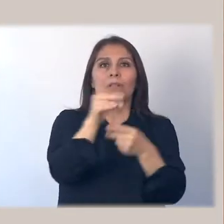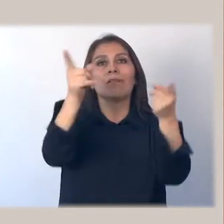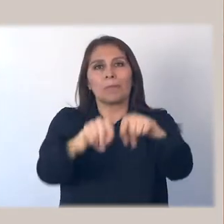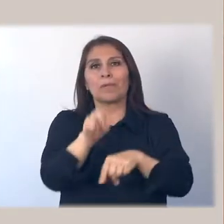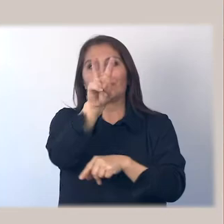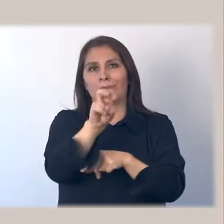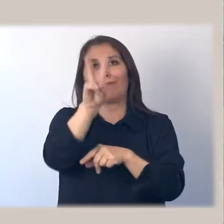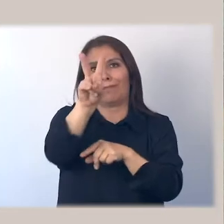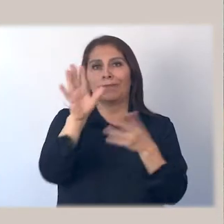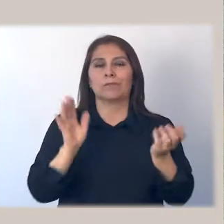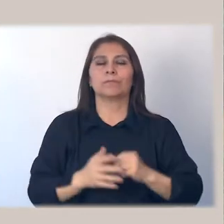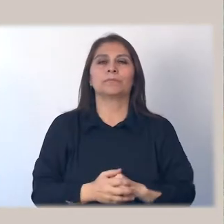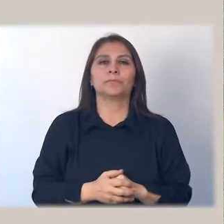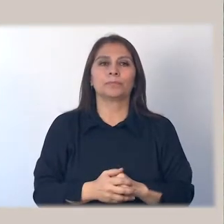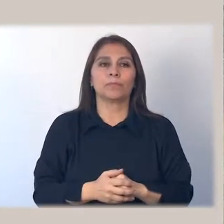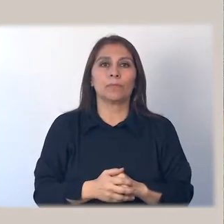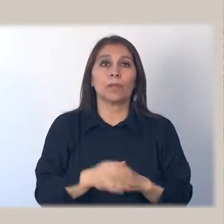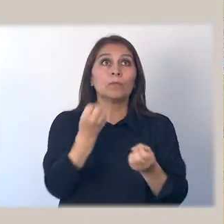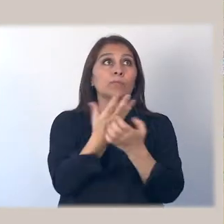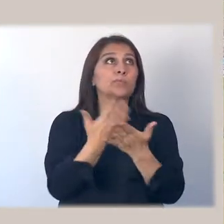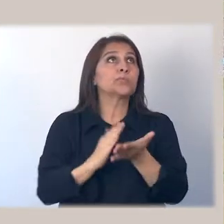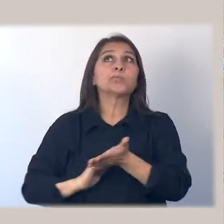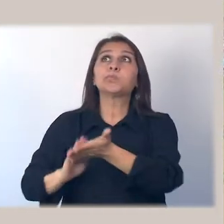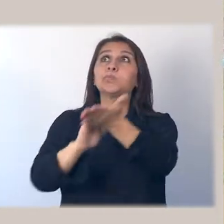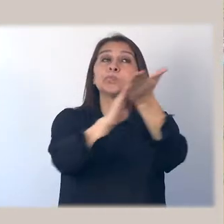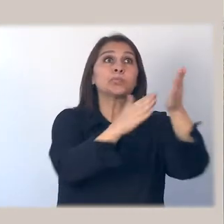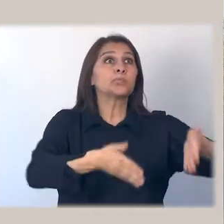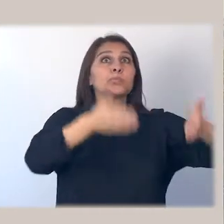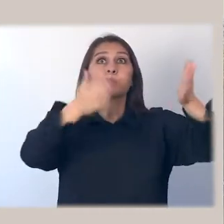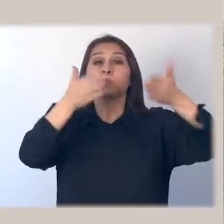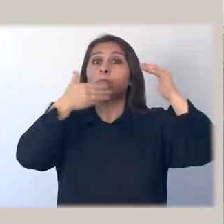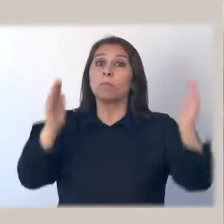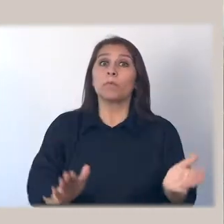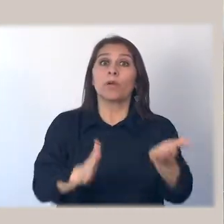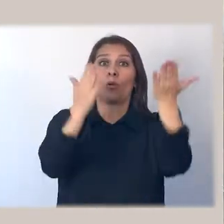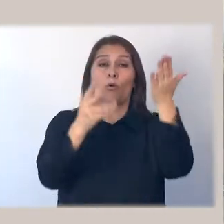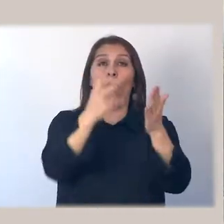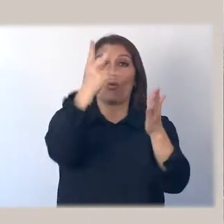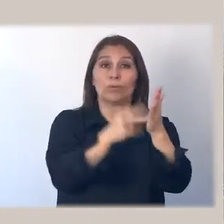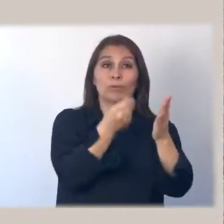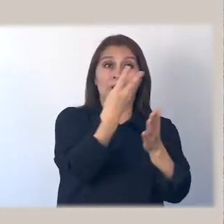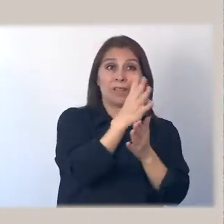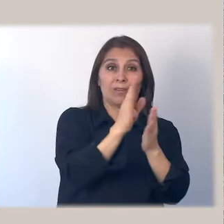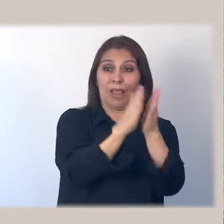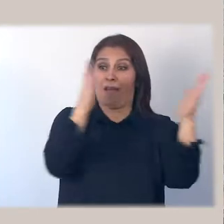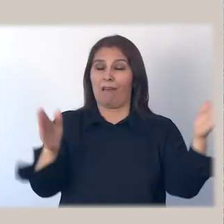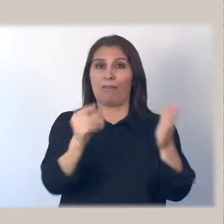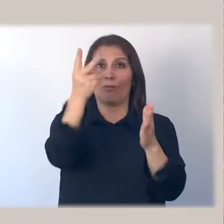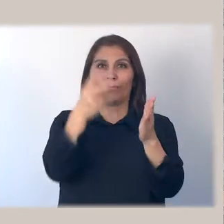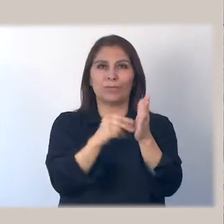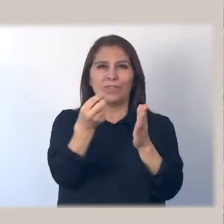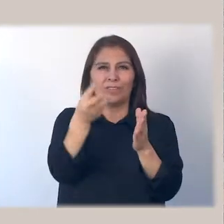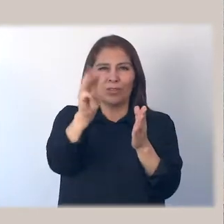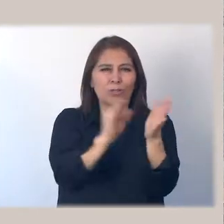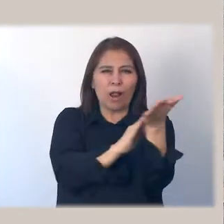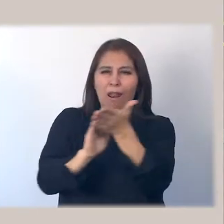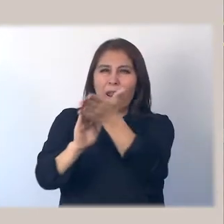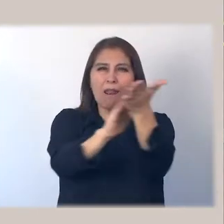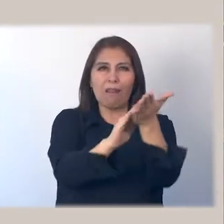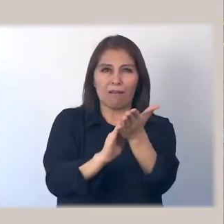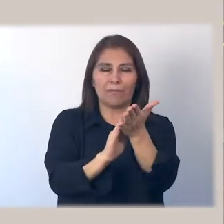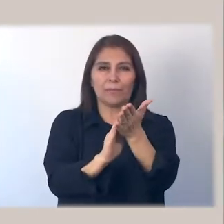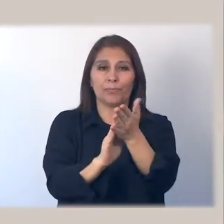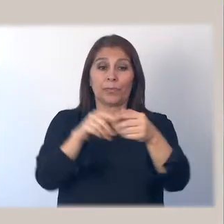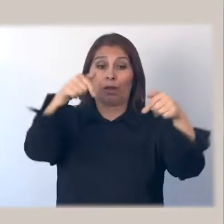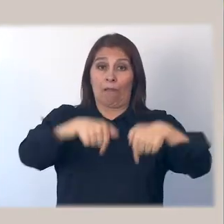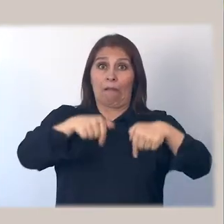entre otros. Por otra parte, la infraestructura física tuvo importantes mejoras entre 2014 y 2018. En